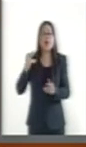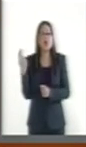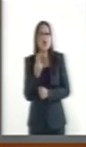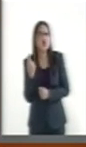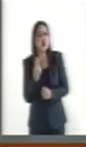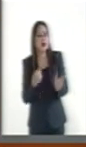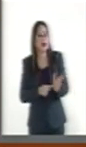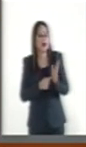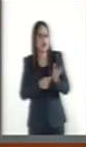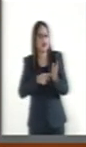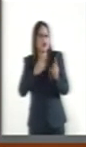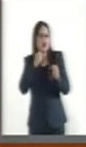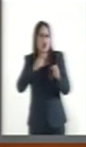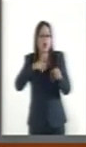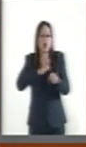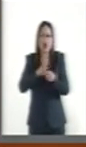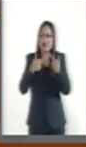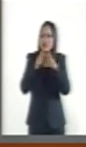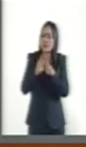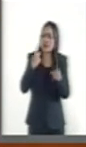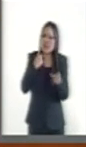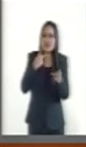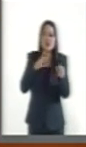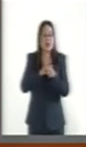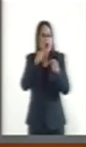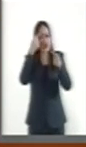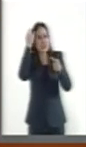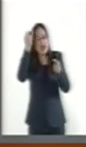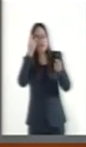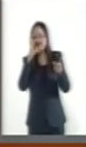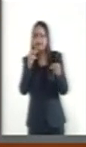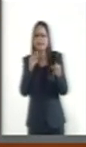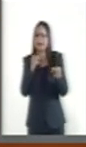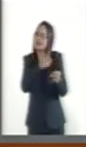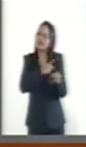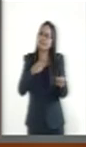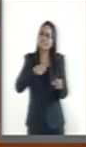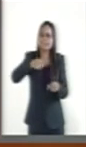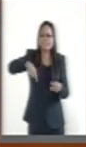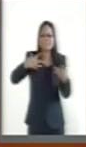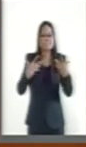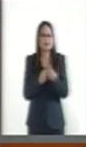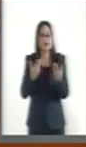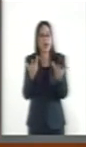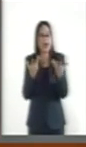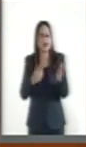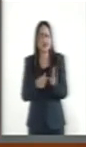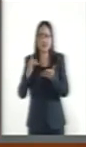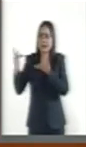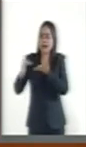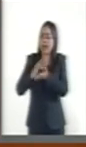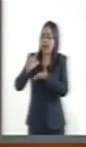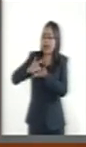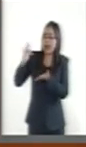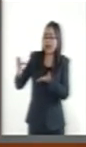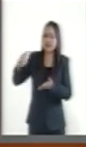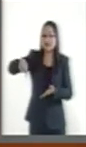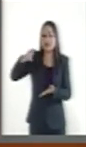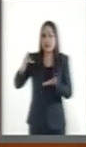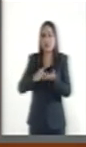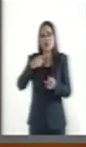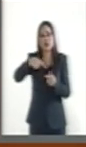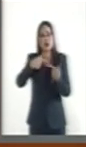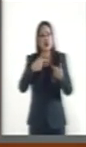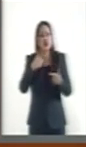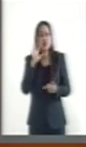ni siglas ni colores. Debemos todos actuar. Por eso agradezco el apoyo y sensibilidad de